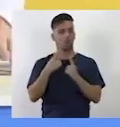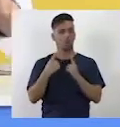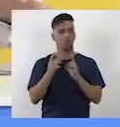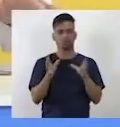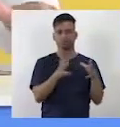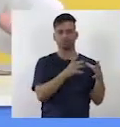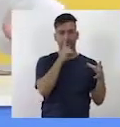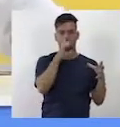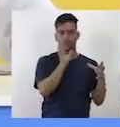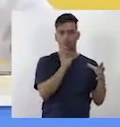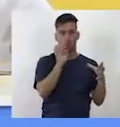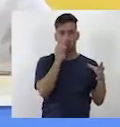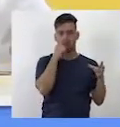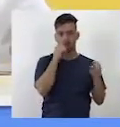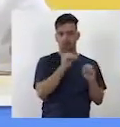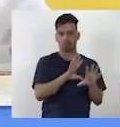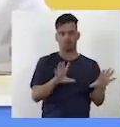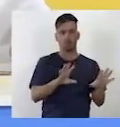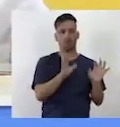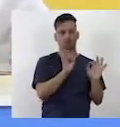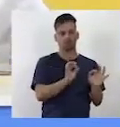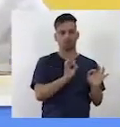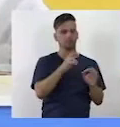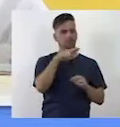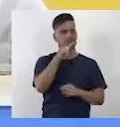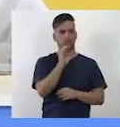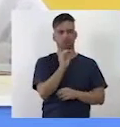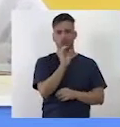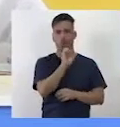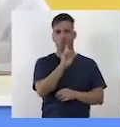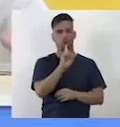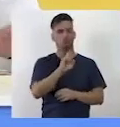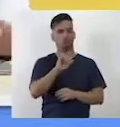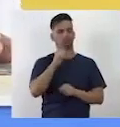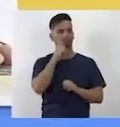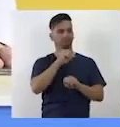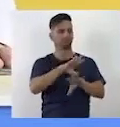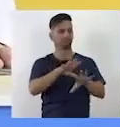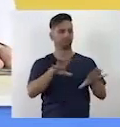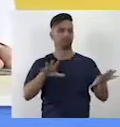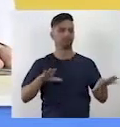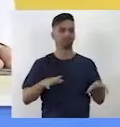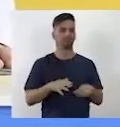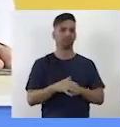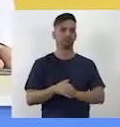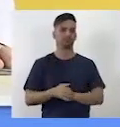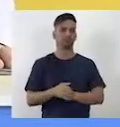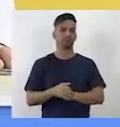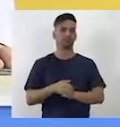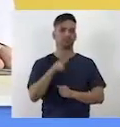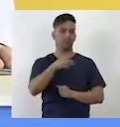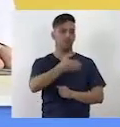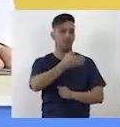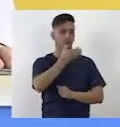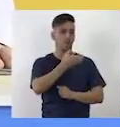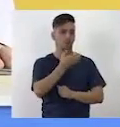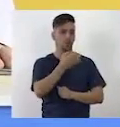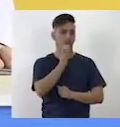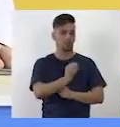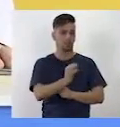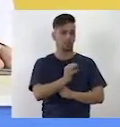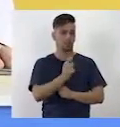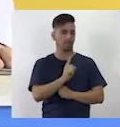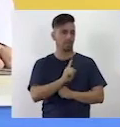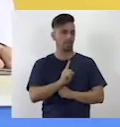serían no espontáneo la esas definiciones de